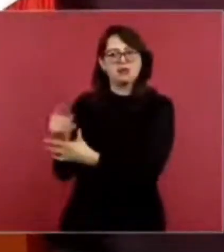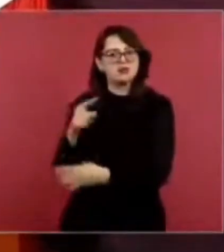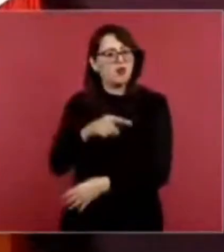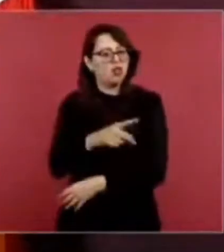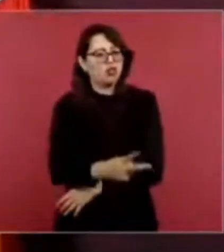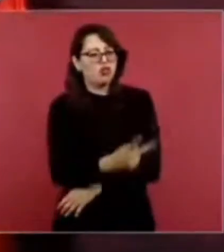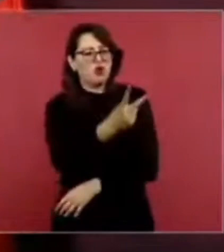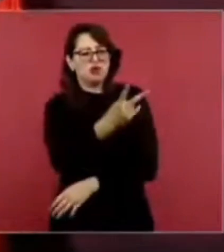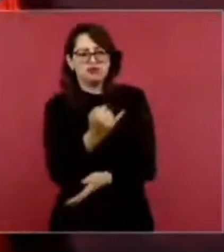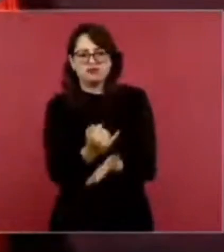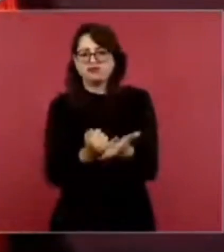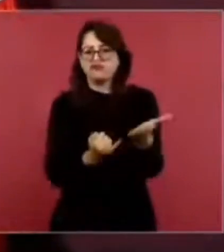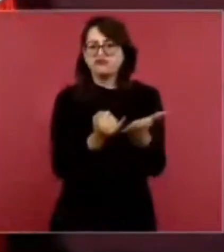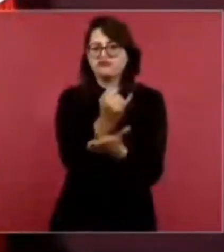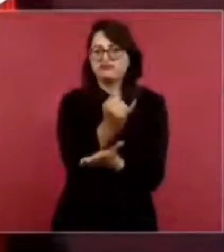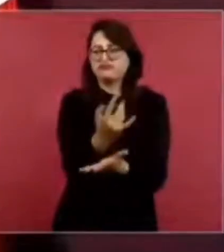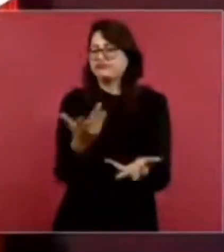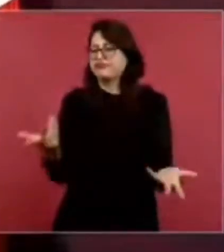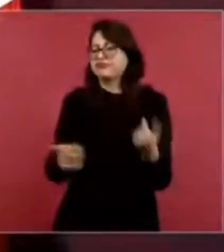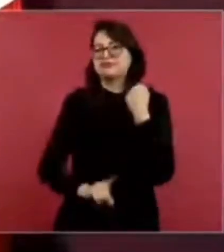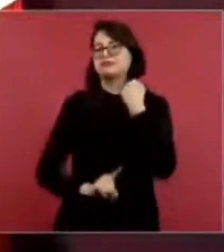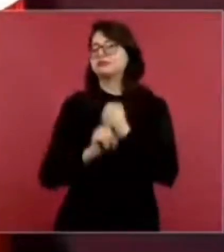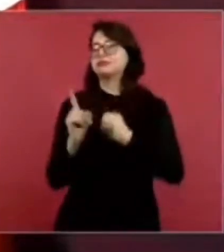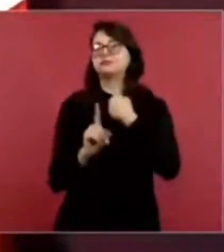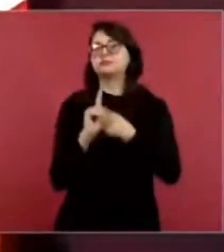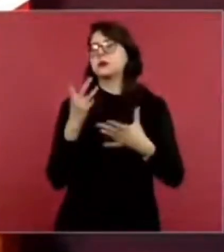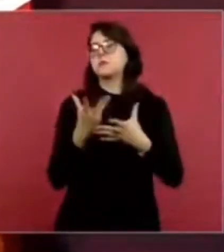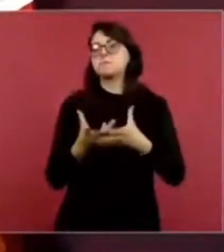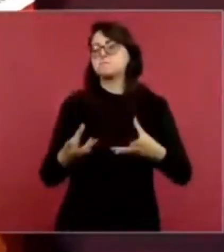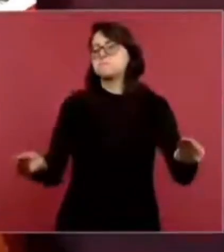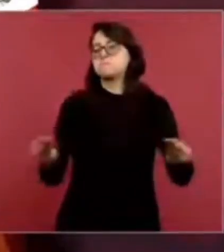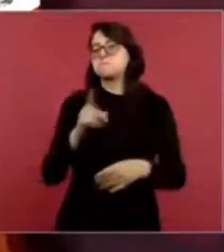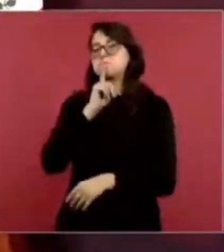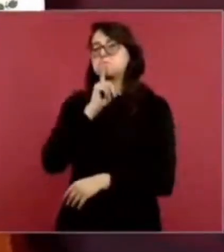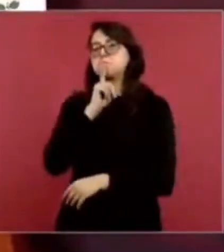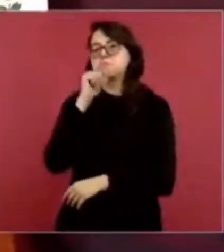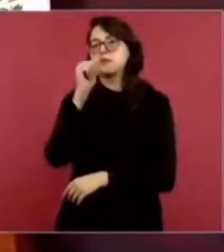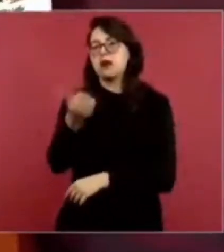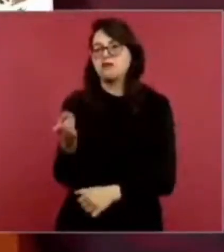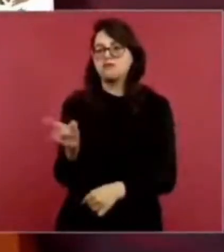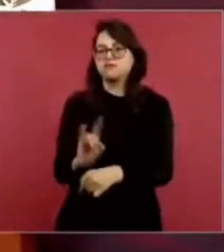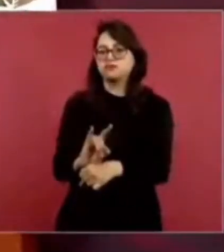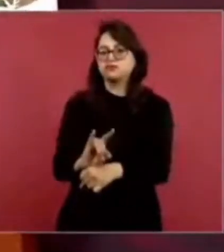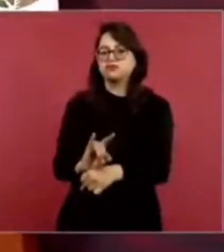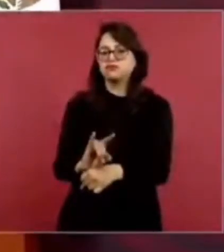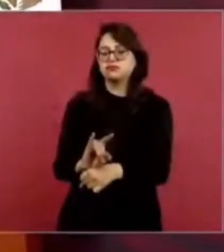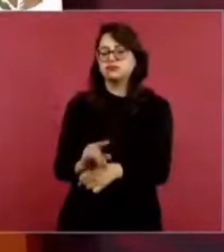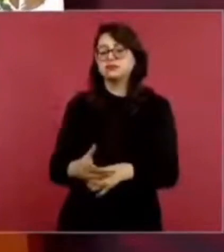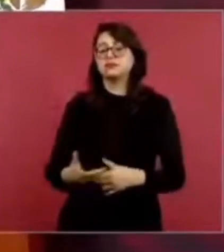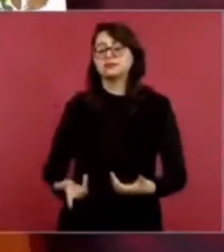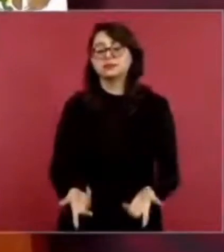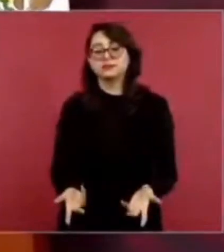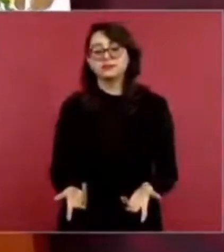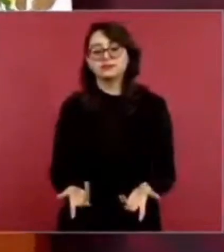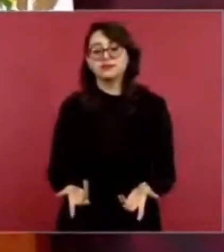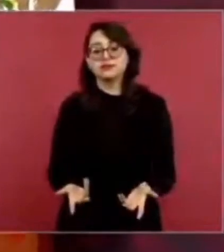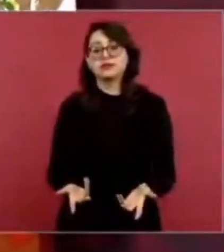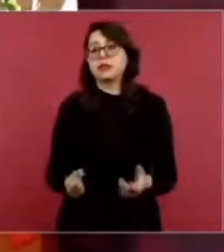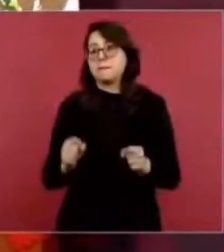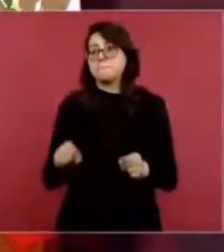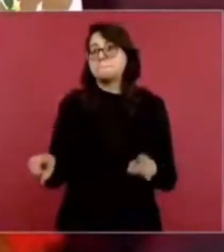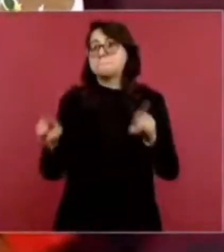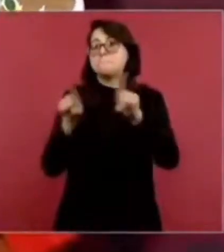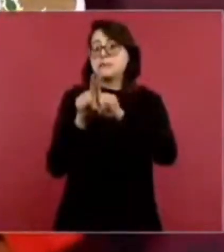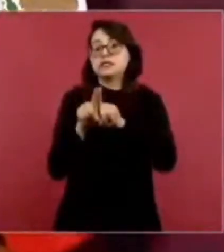ayudan a resolver los problemas de los pueblos del mundo. Ahora, con la guerra